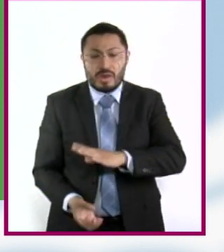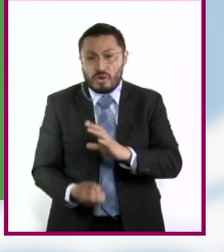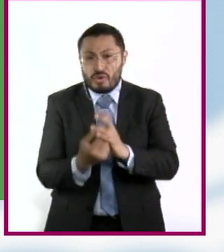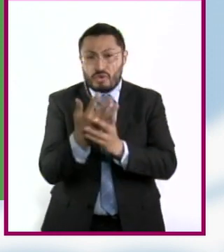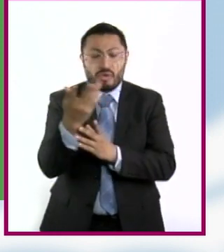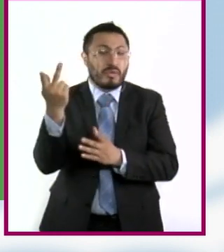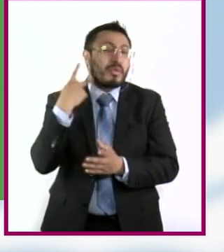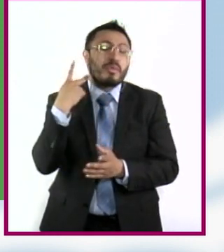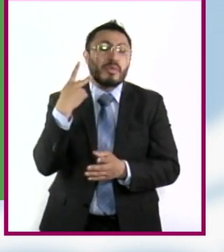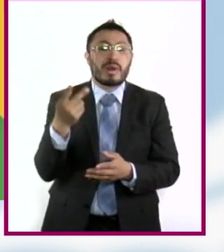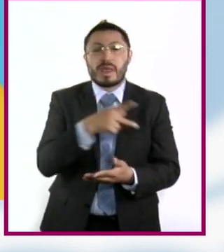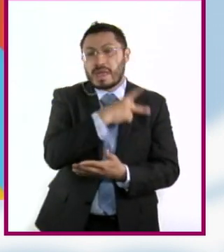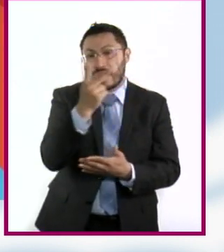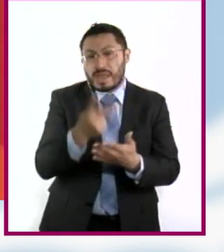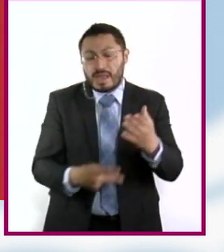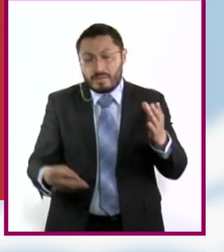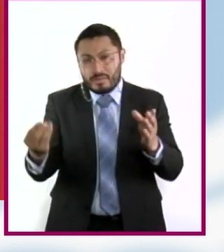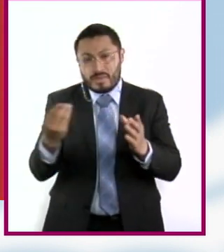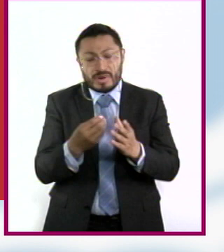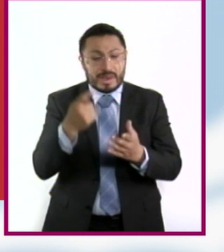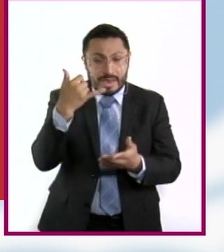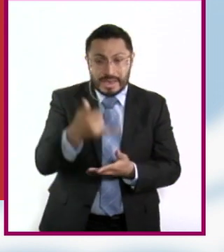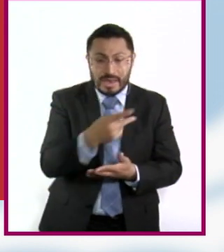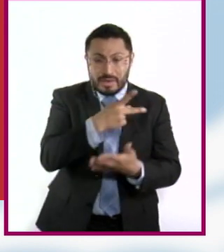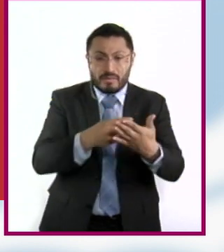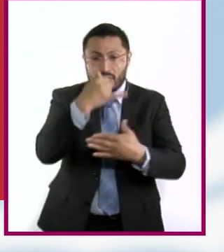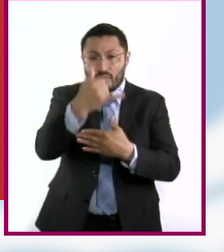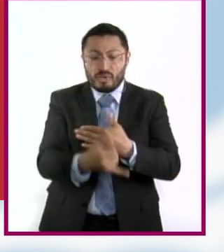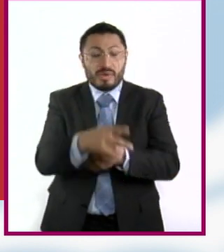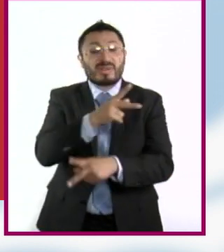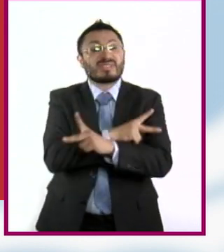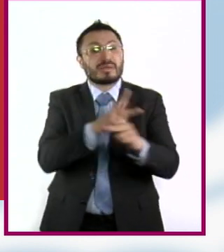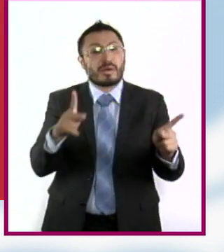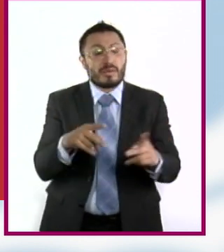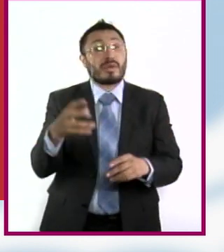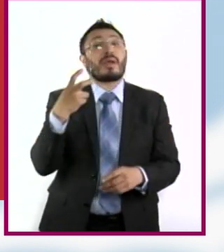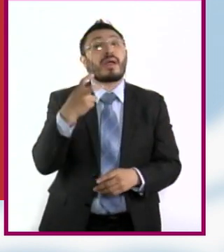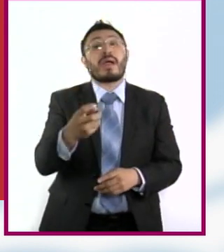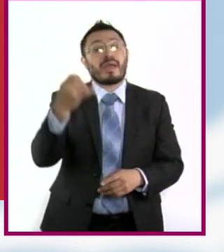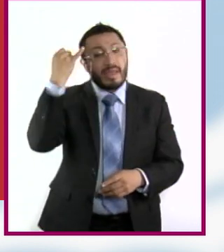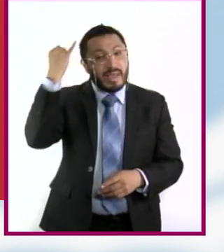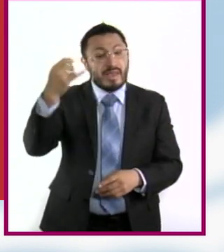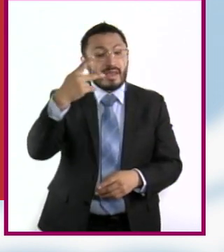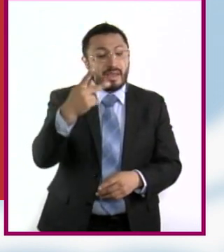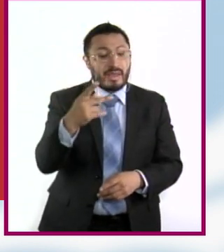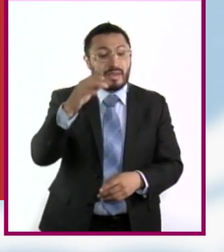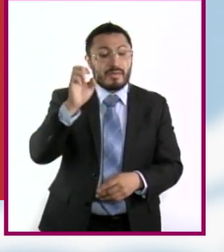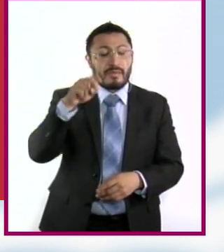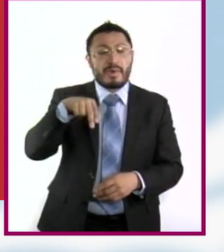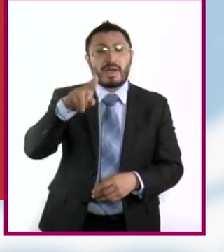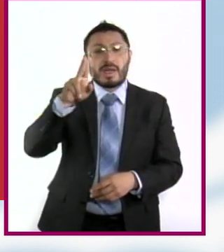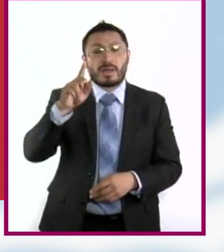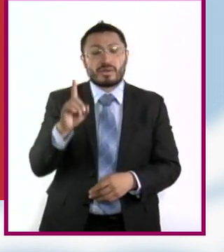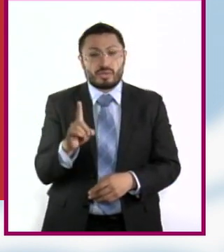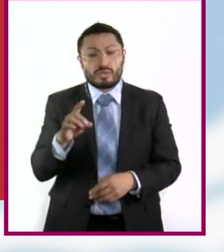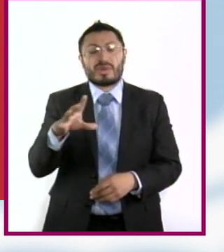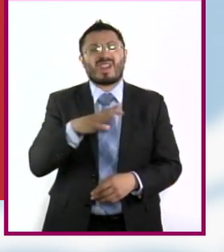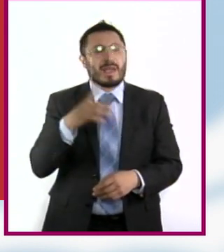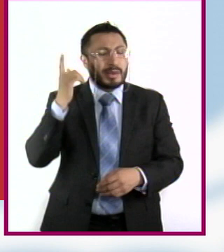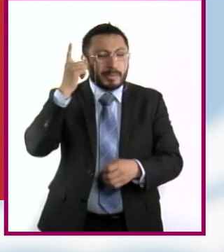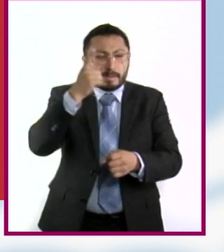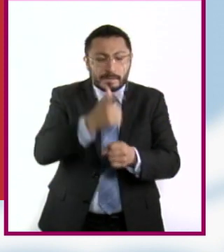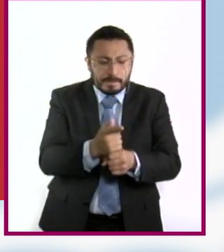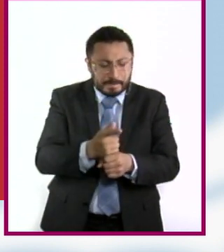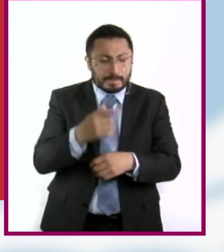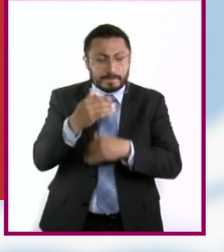políticas, programas y proyectos públicos. Con base en esta idea, el PNUD creó un indicador que mide el progreso conseguido por